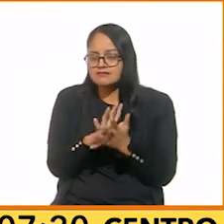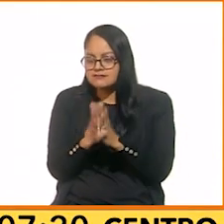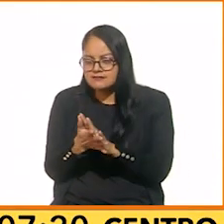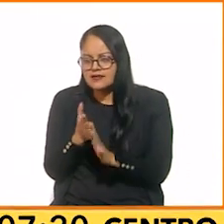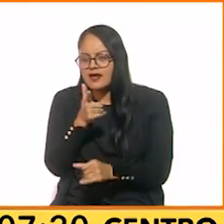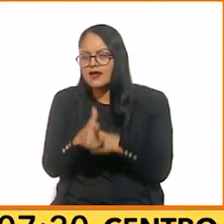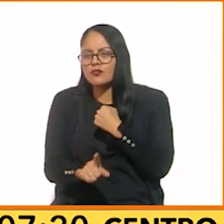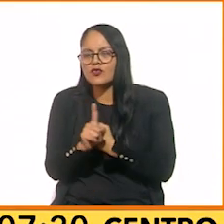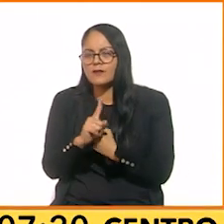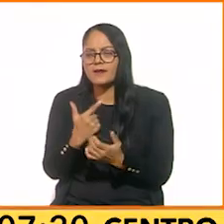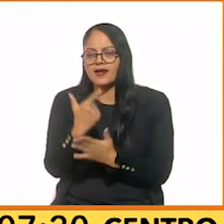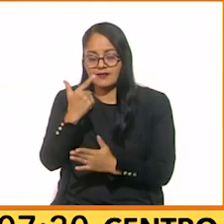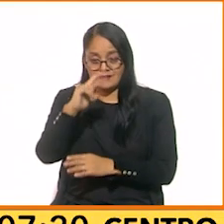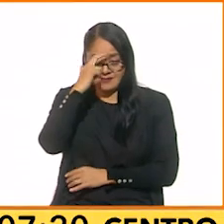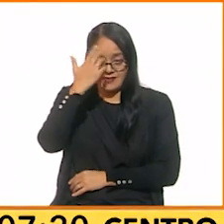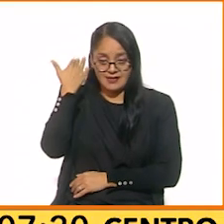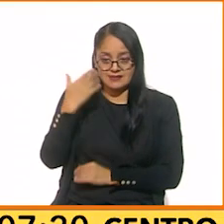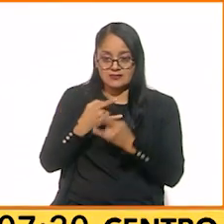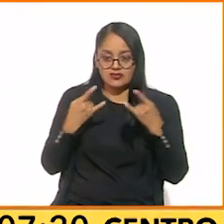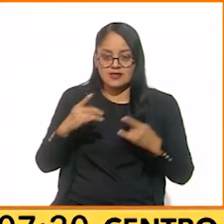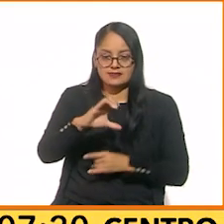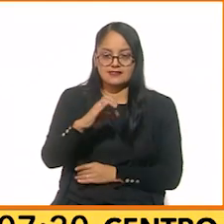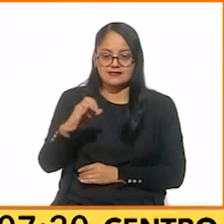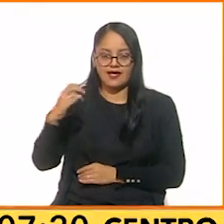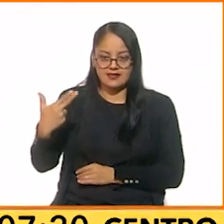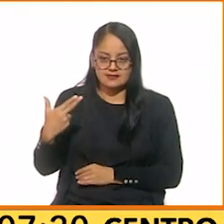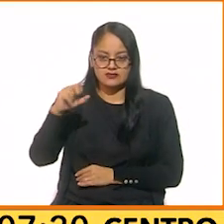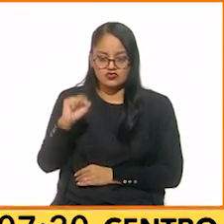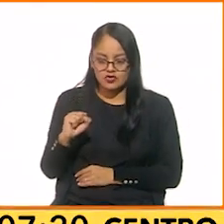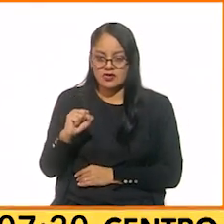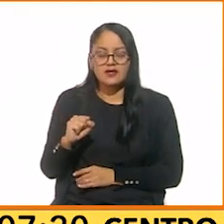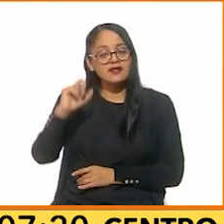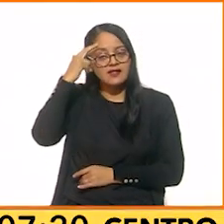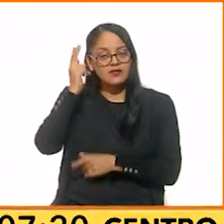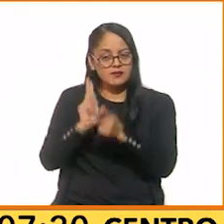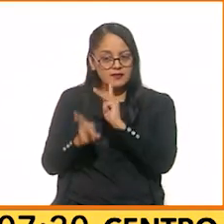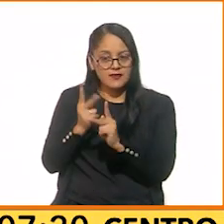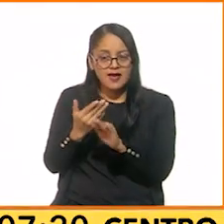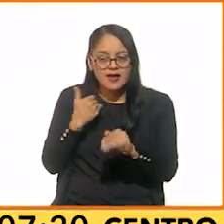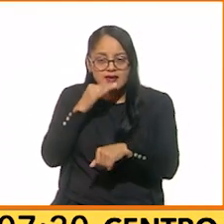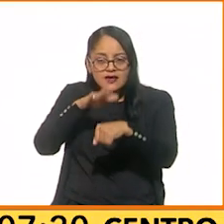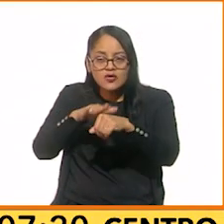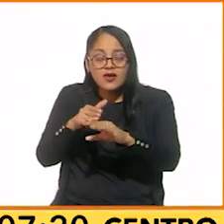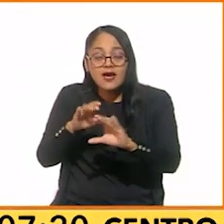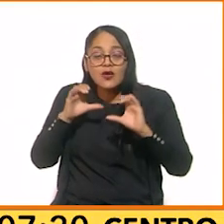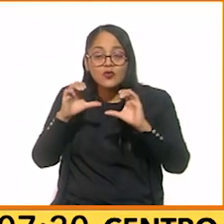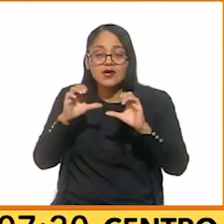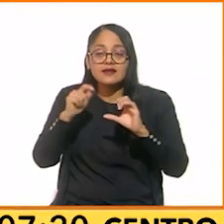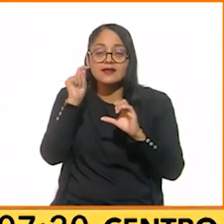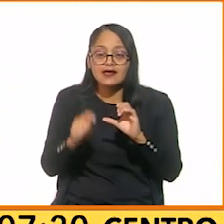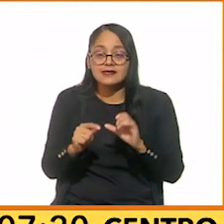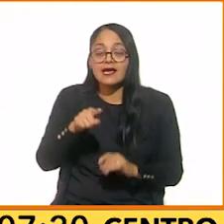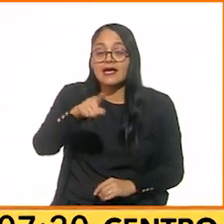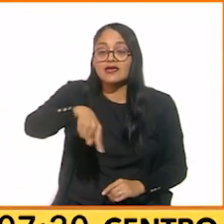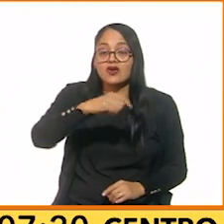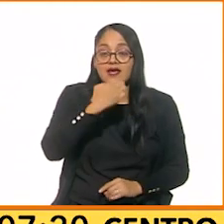tan graves como lo que sucedió en el CCH Sur. Es muy importante que cuando hablamos de acciones preventivas, identifiquemos que la escuela